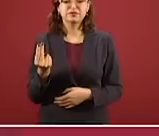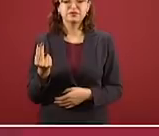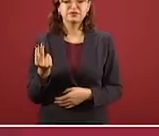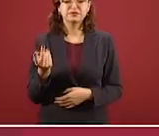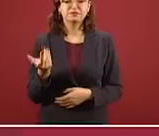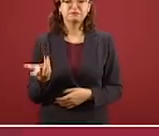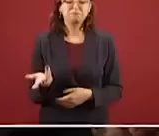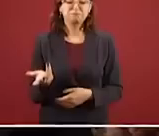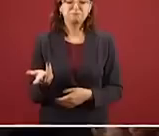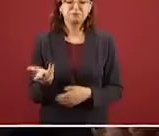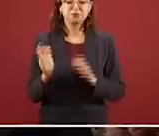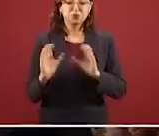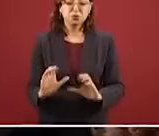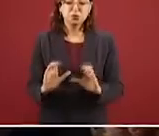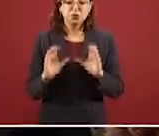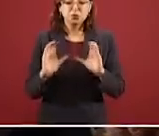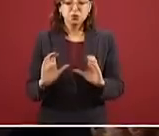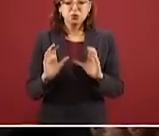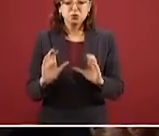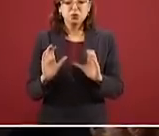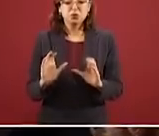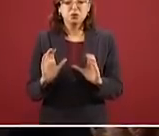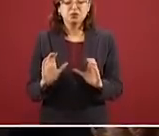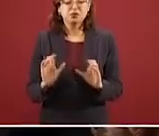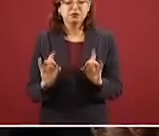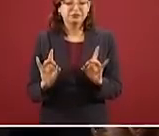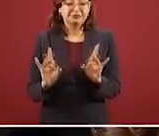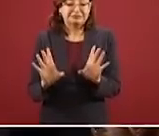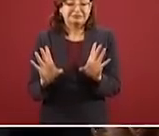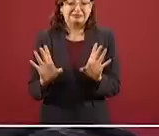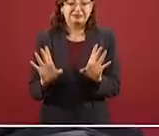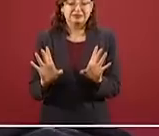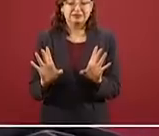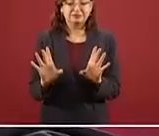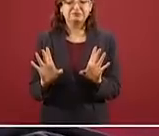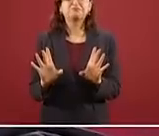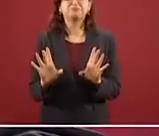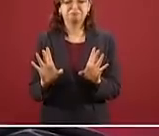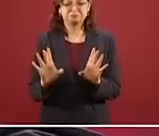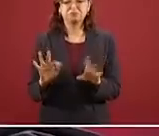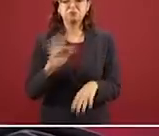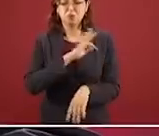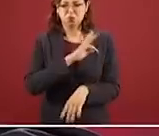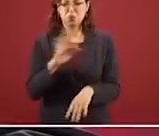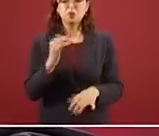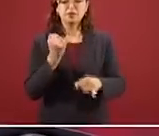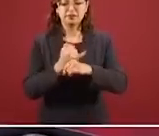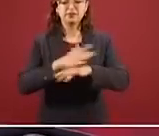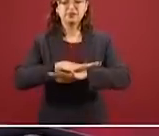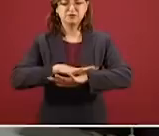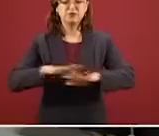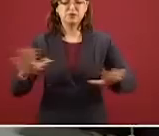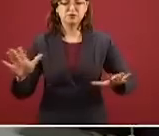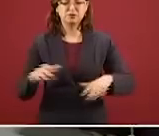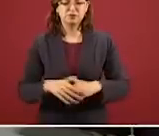cierto cuidado, ¿sí? Pero sí podría informarles